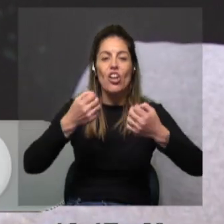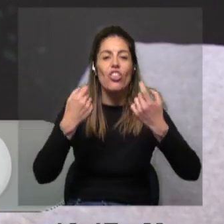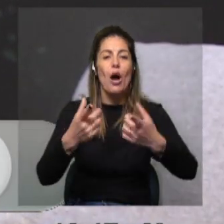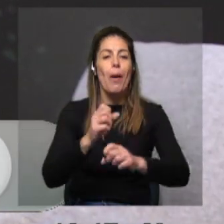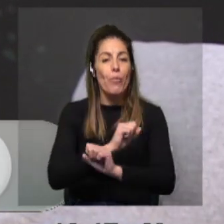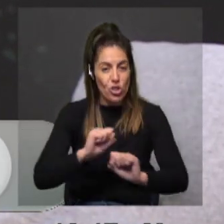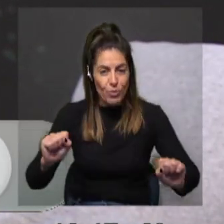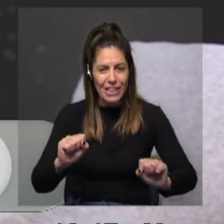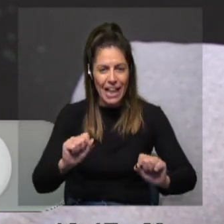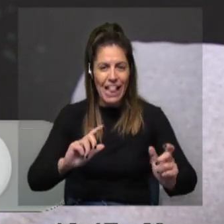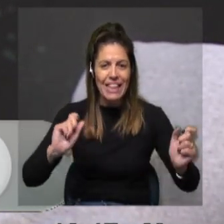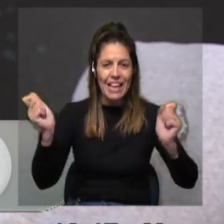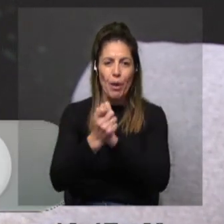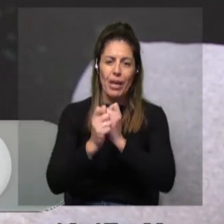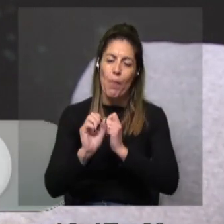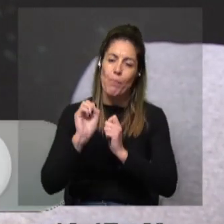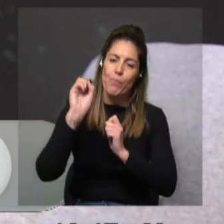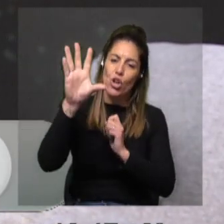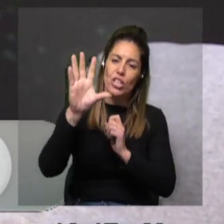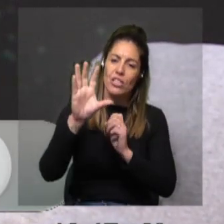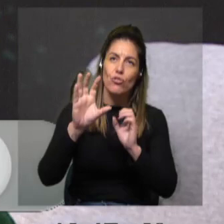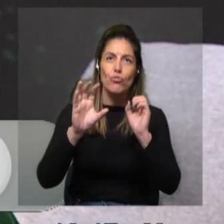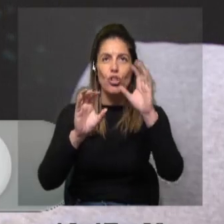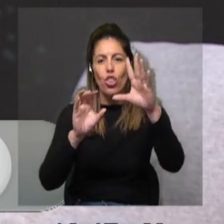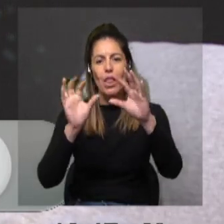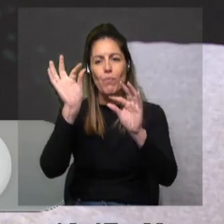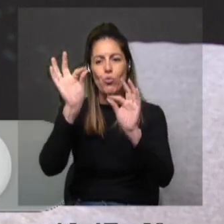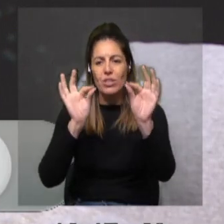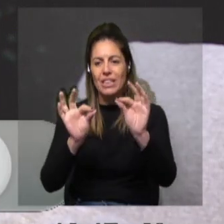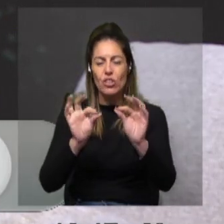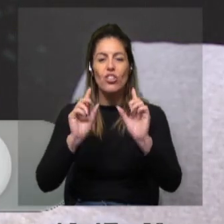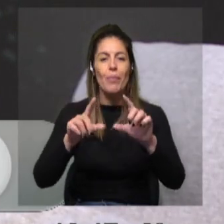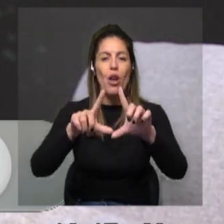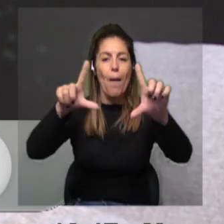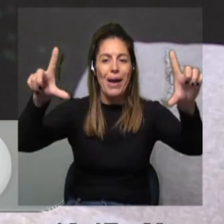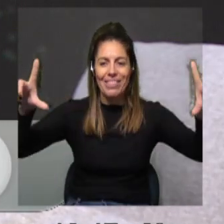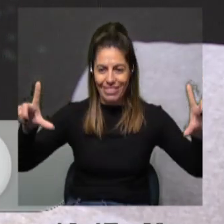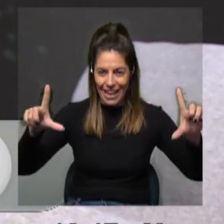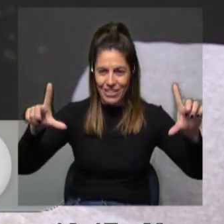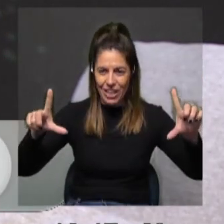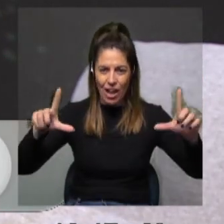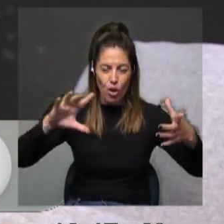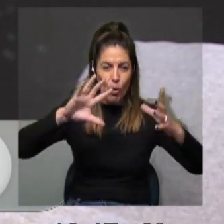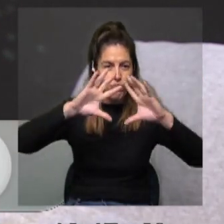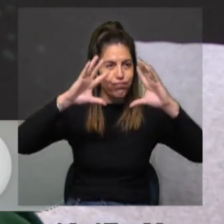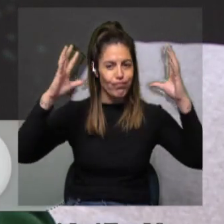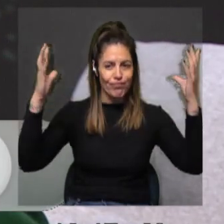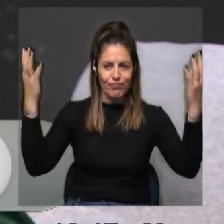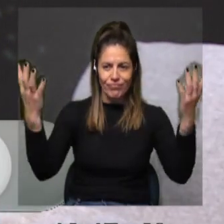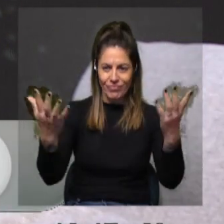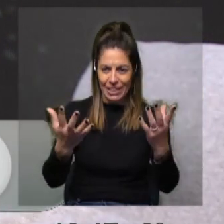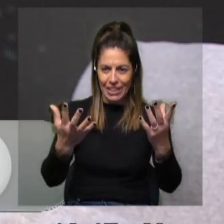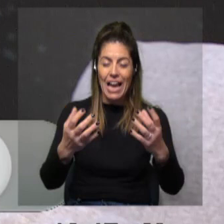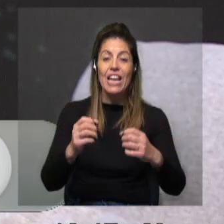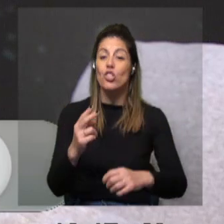solo era la proyección de puntitos de luz, sino que pasaba a ser una pantalla semiesférica, lo cual eso